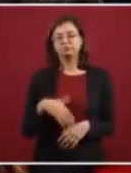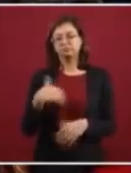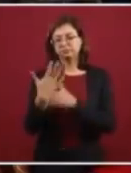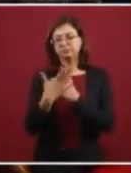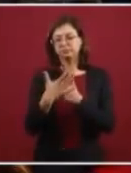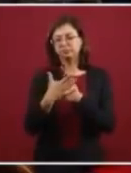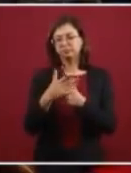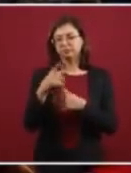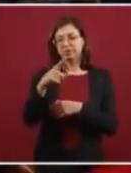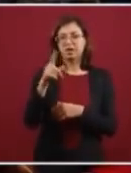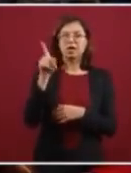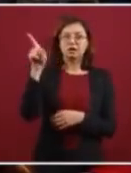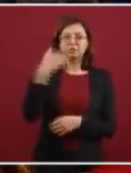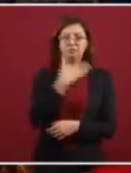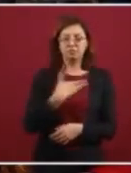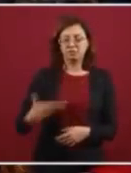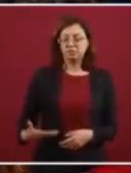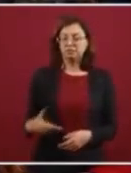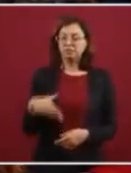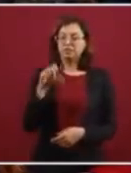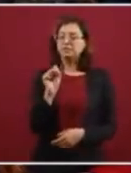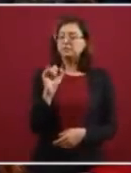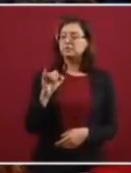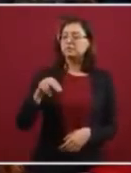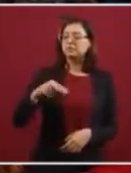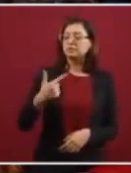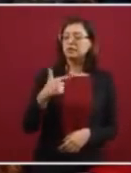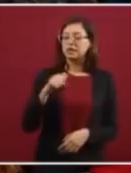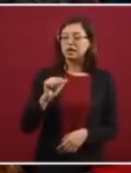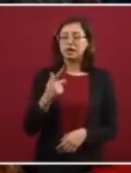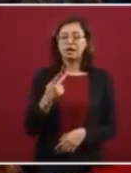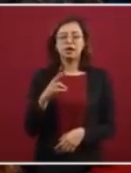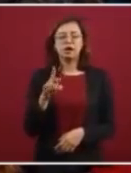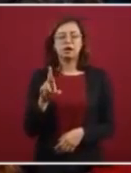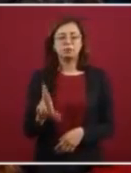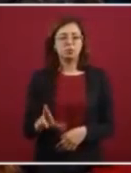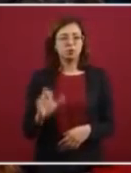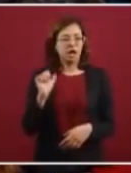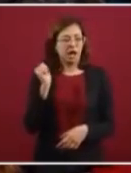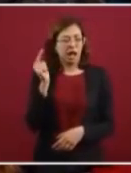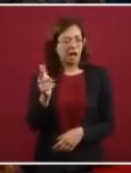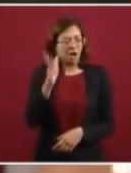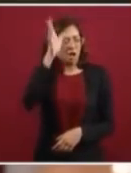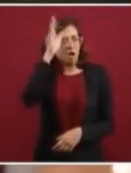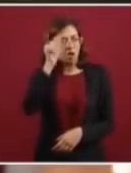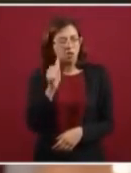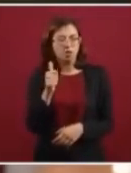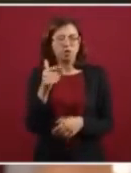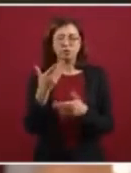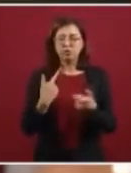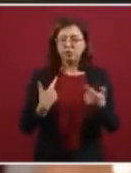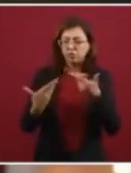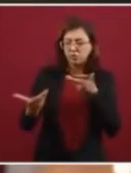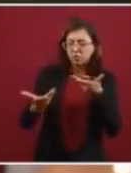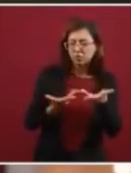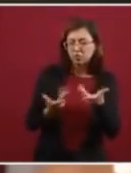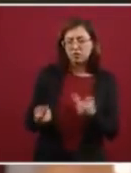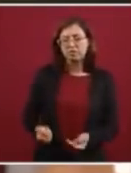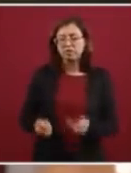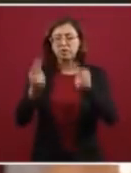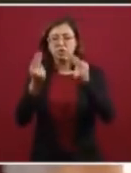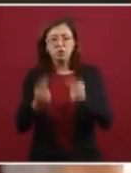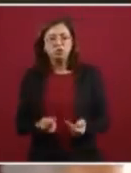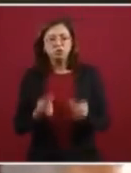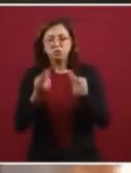Singapur, preguntarle si van a establecer algún tipo de convenio, de qué tipo, cuáles serían los acuerdos comerciales que se van a